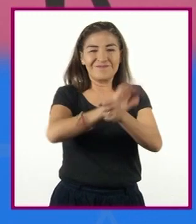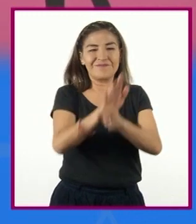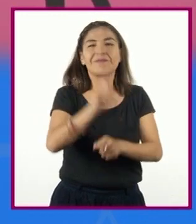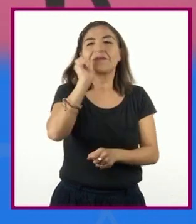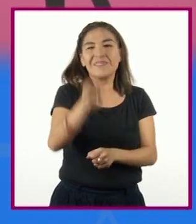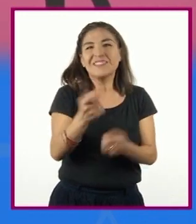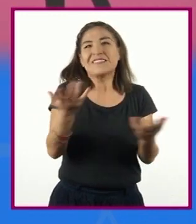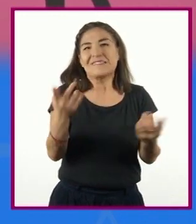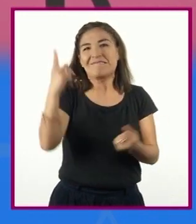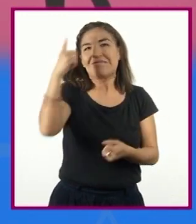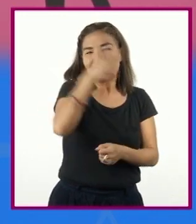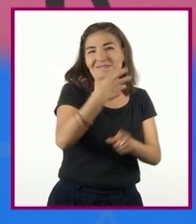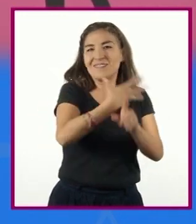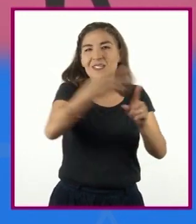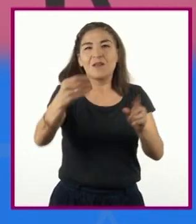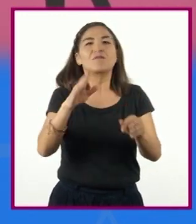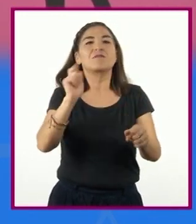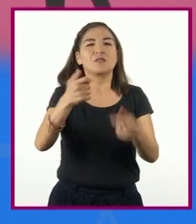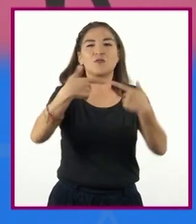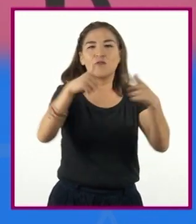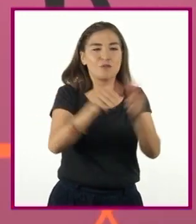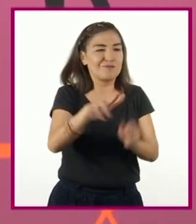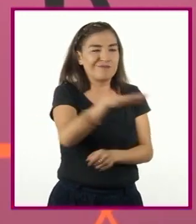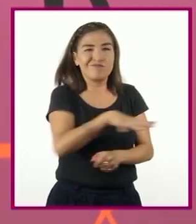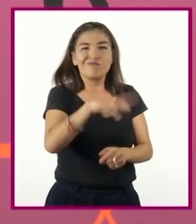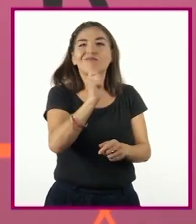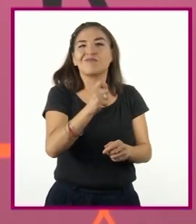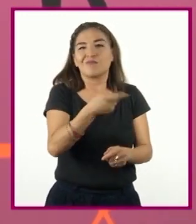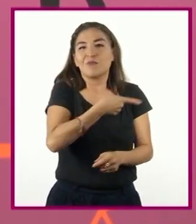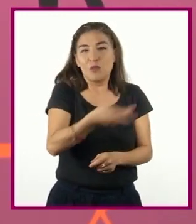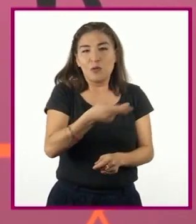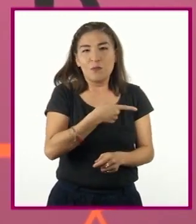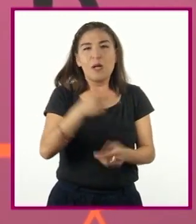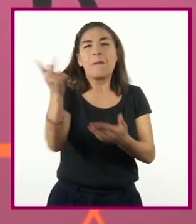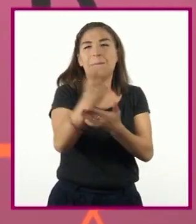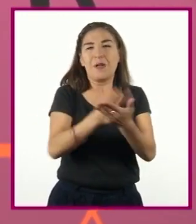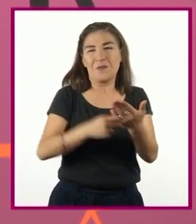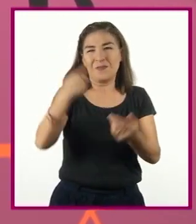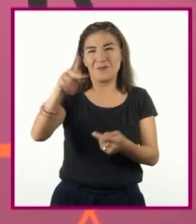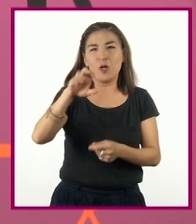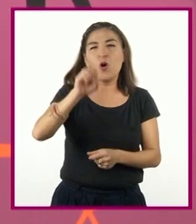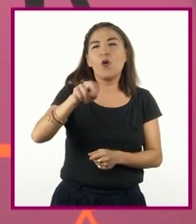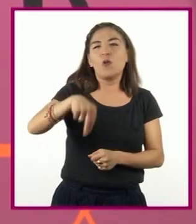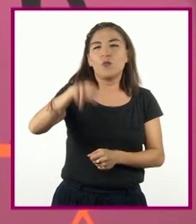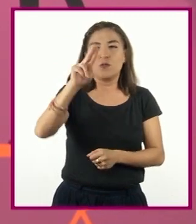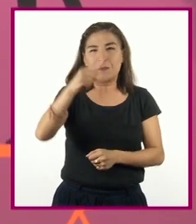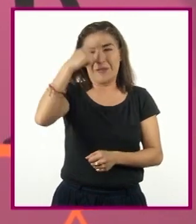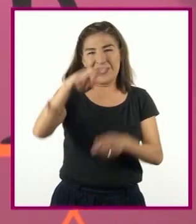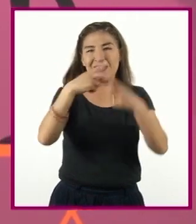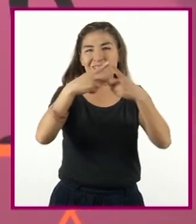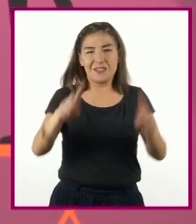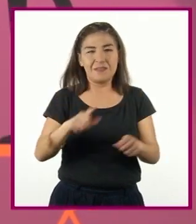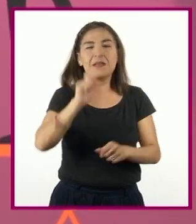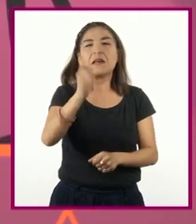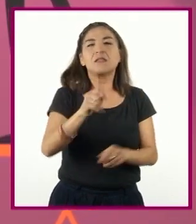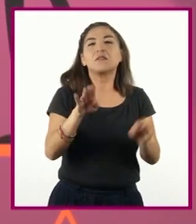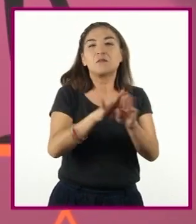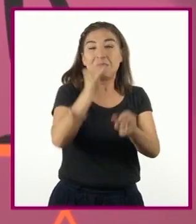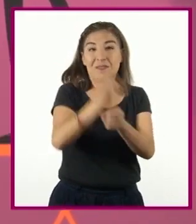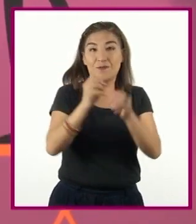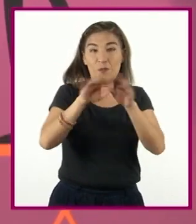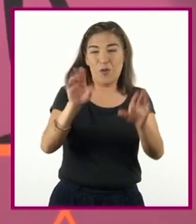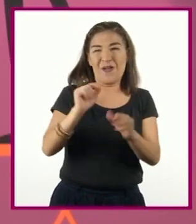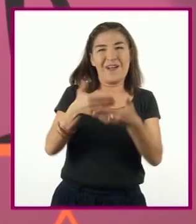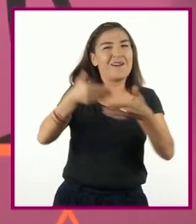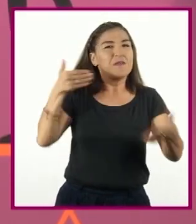tenido efectos adversos en los grupos marginados. El Programa de las Naciones Unidas para el Desarrollo informó recientemente